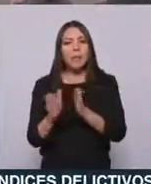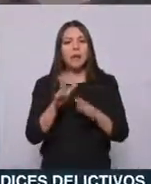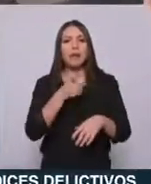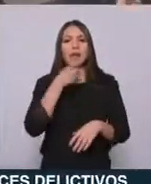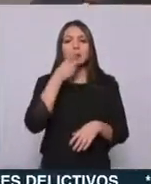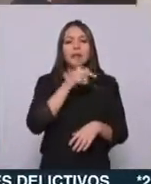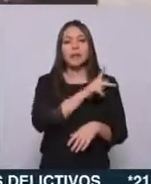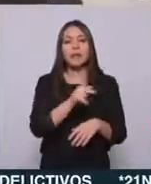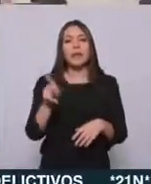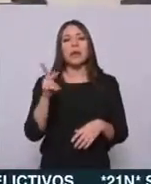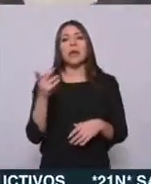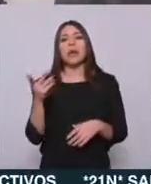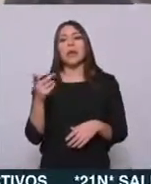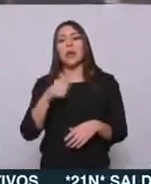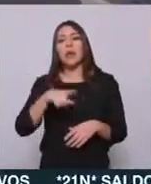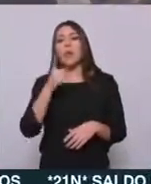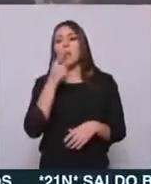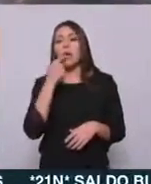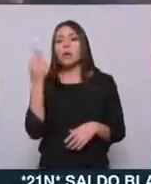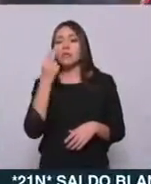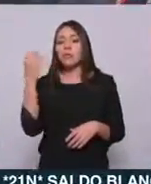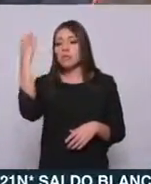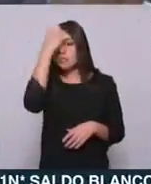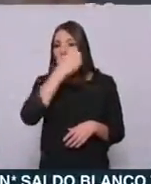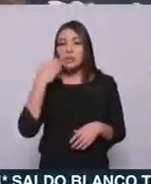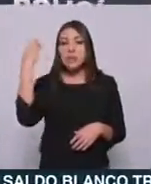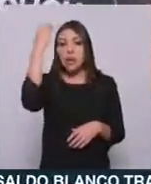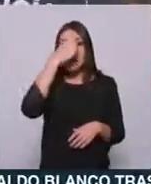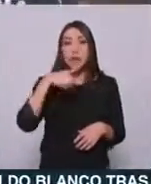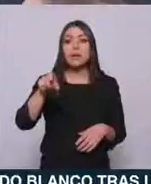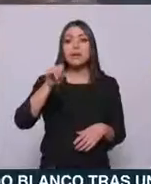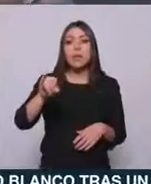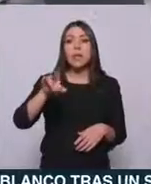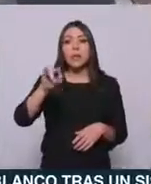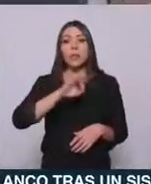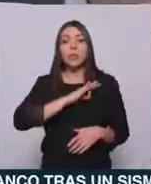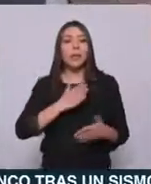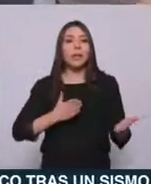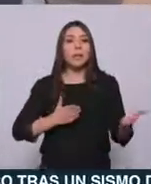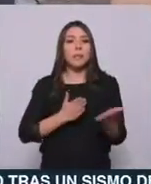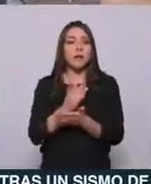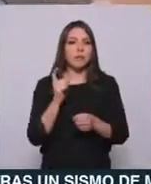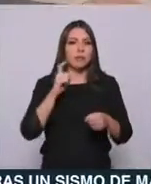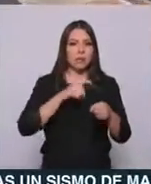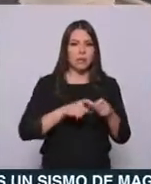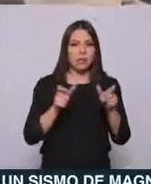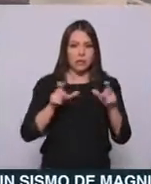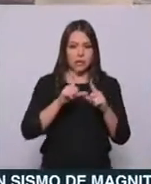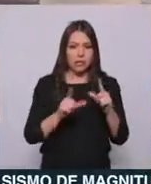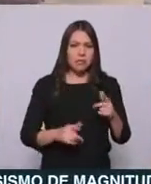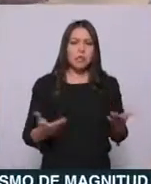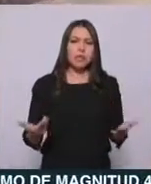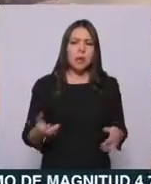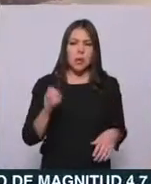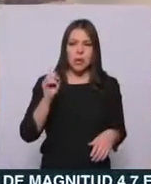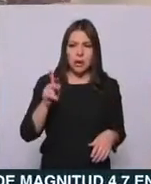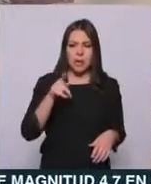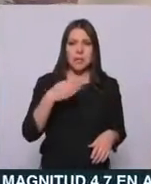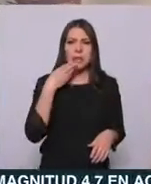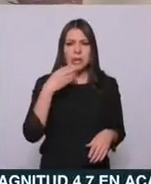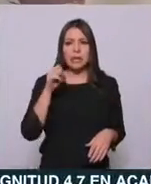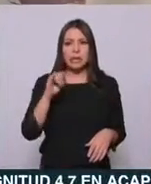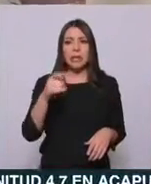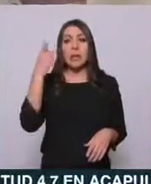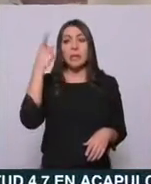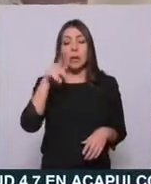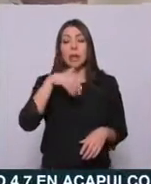evaluación a los policías para entrar a la Guardia Nacional, lo cual es correcto, pero lo que la ley dice es que para estar